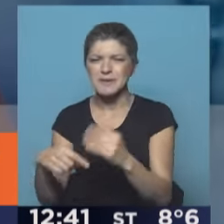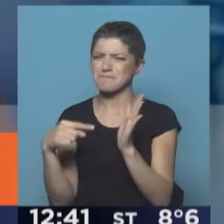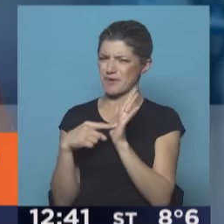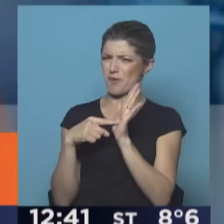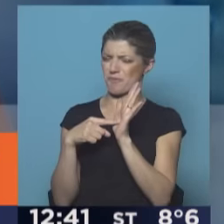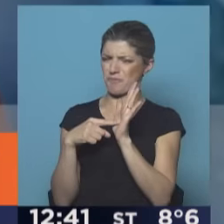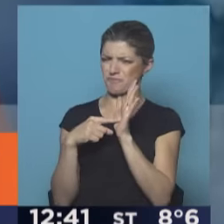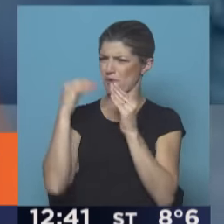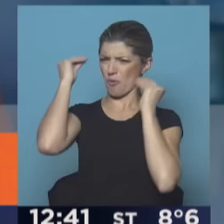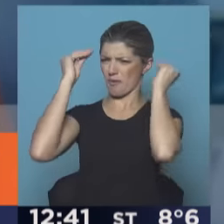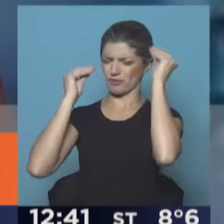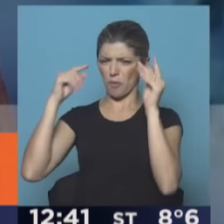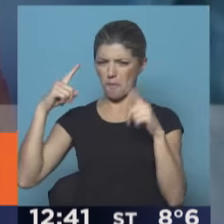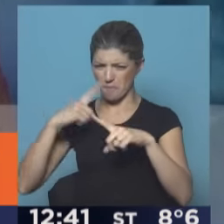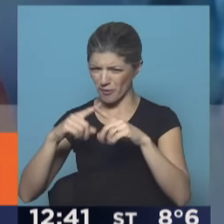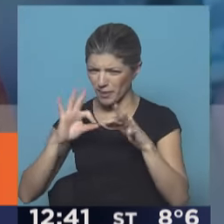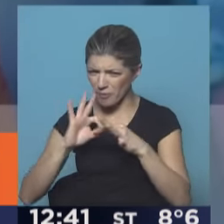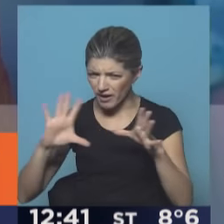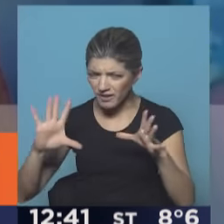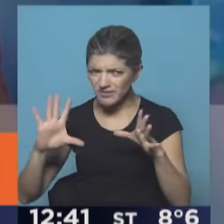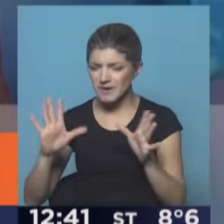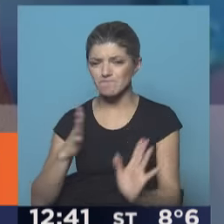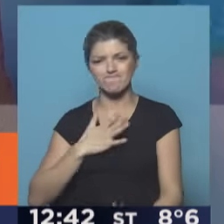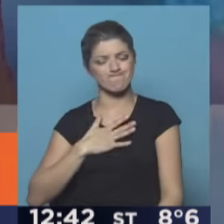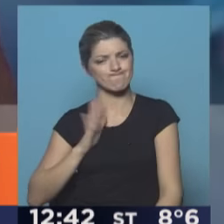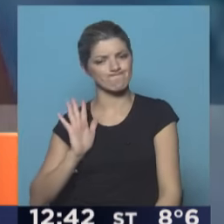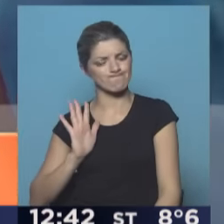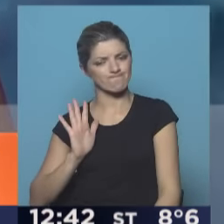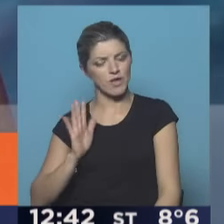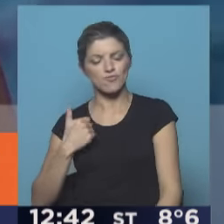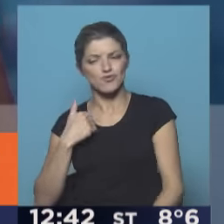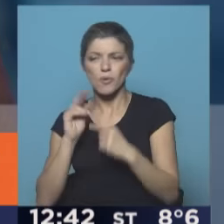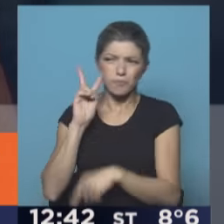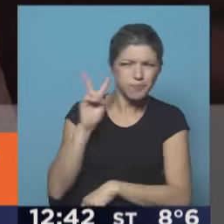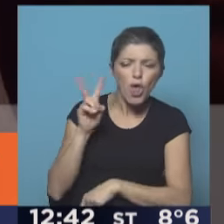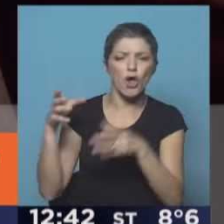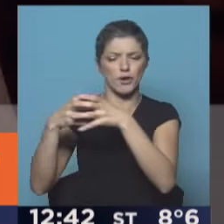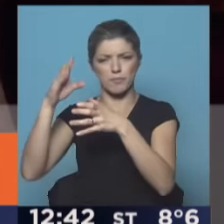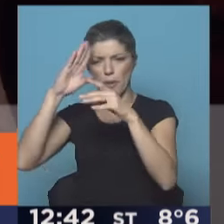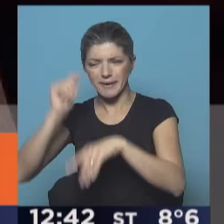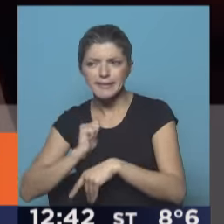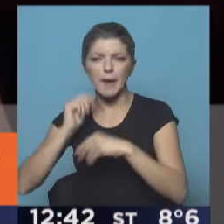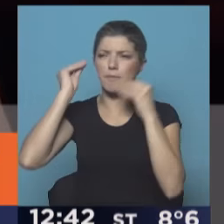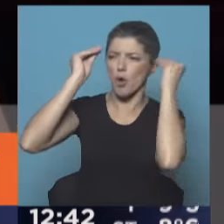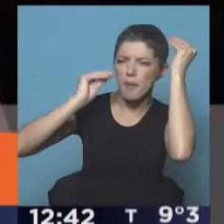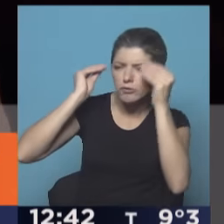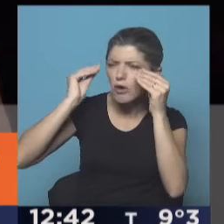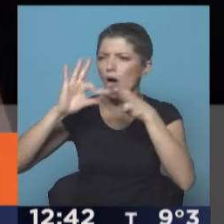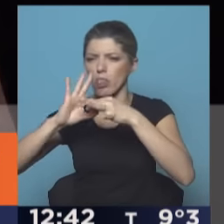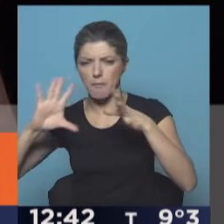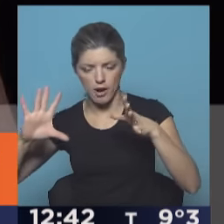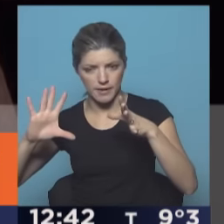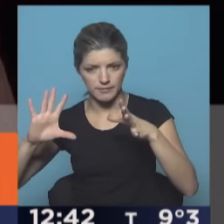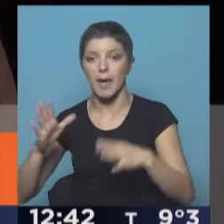porque haya democracia en Turquía no no veo mucho estos militares preocupados por al contrario un estado fuerte un estado este más